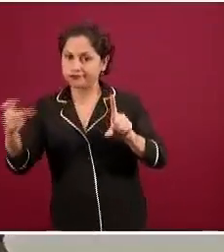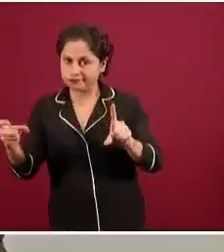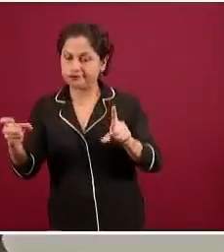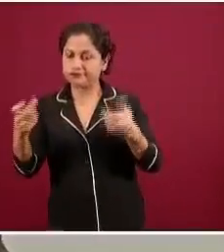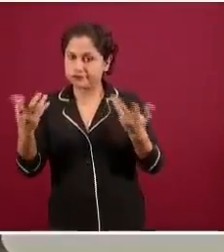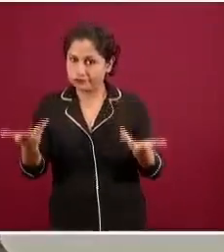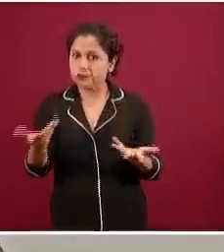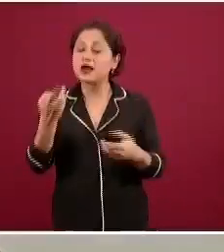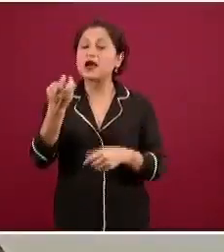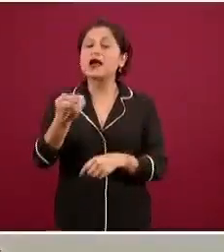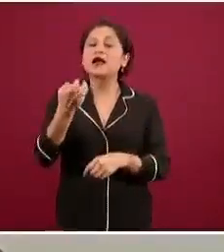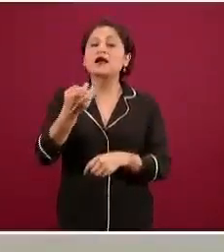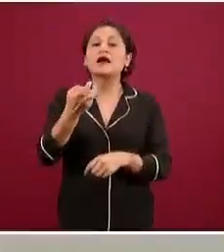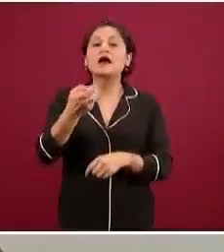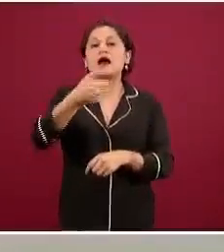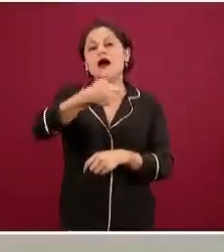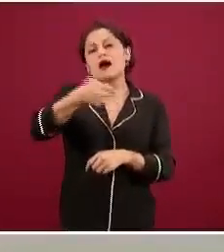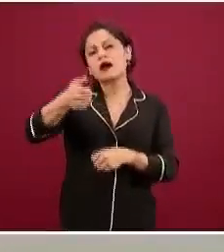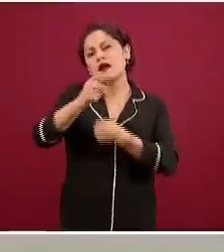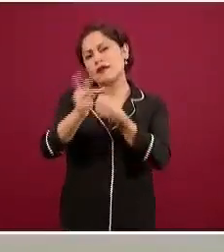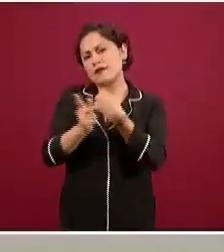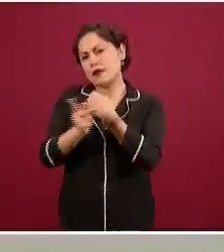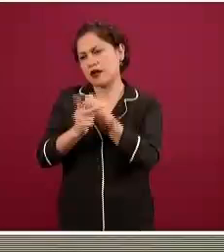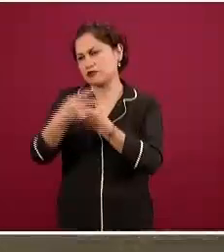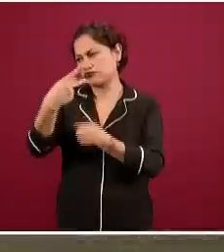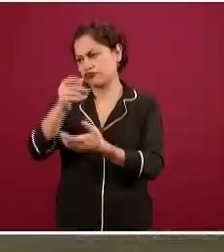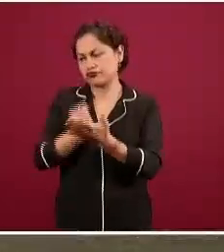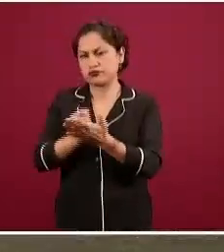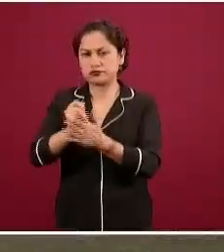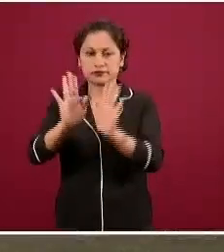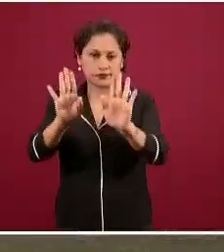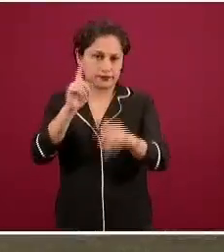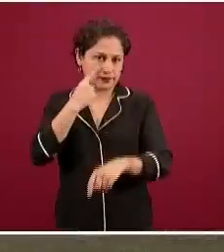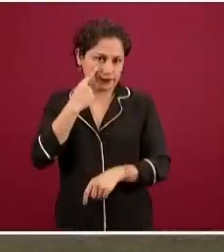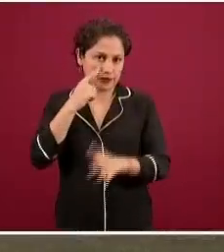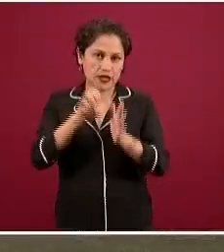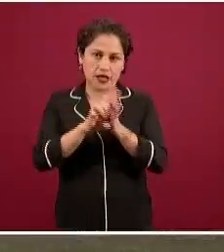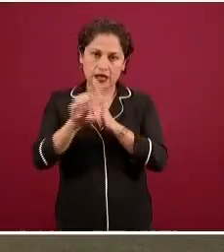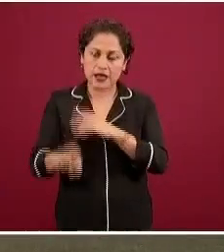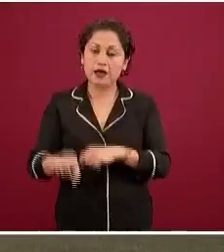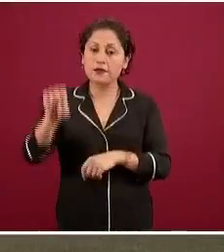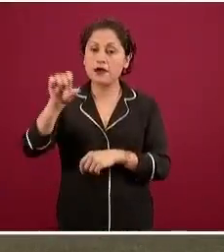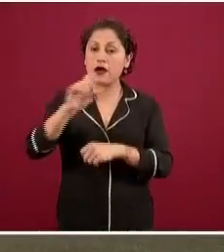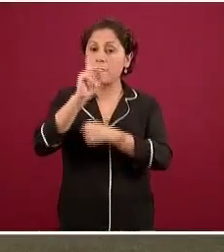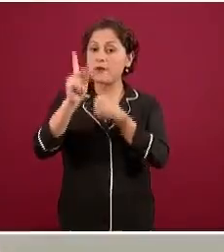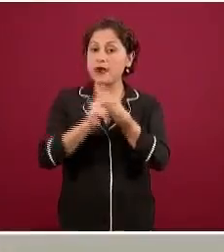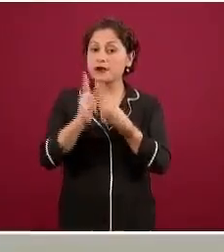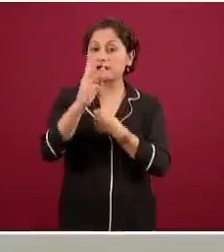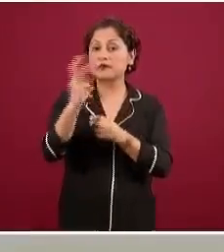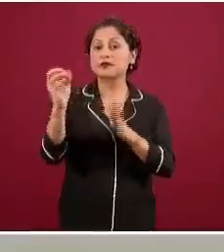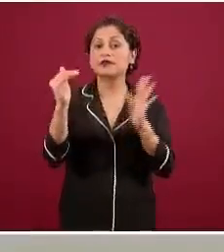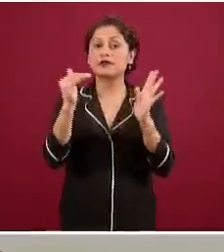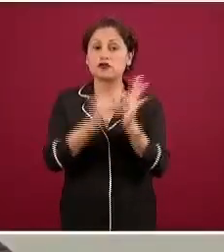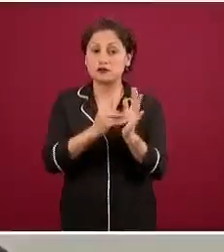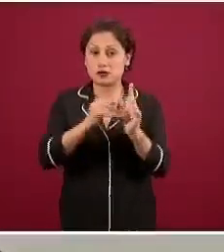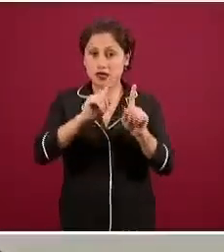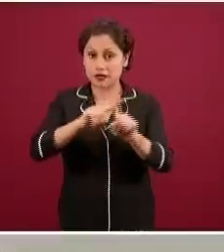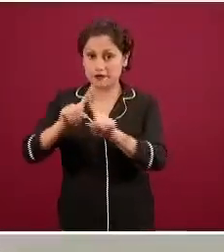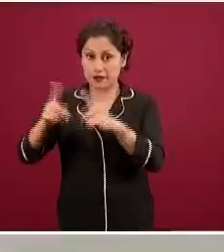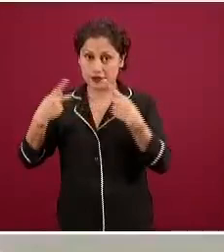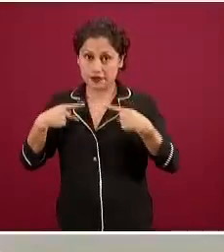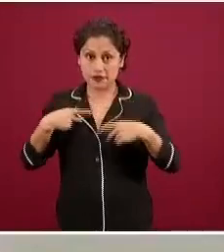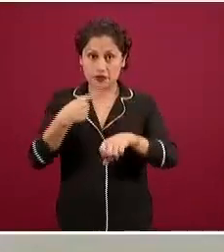estimarlo. Pero digamos, un país que hoy tuviera 300,000 casos observados directamente y demostrados